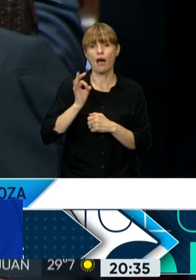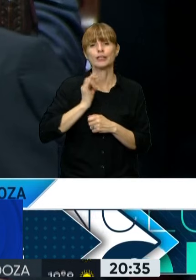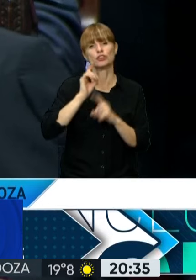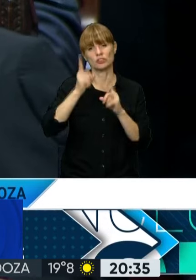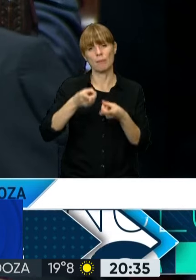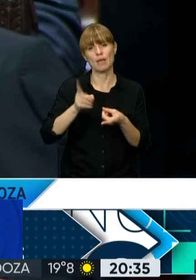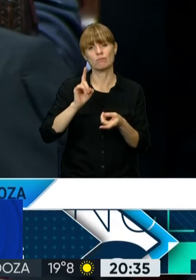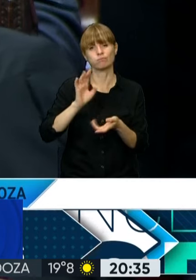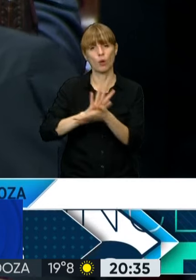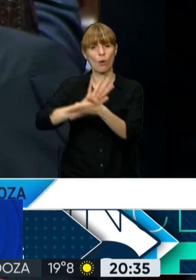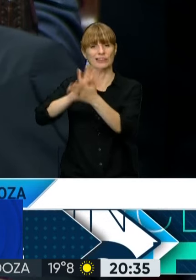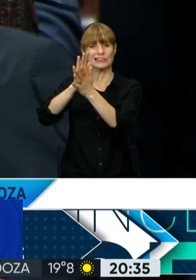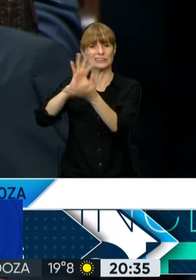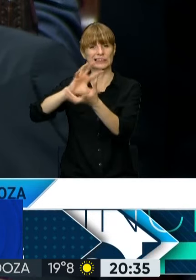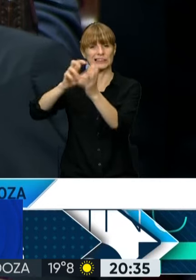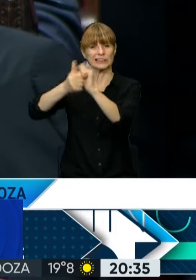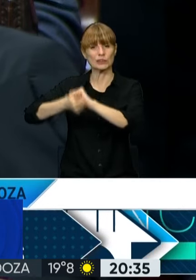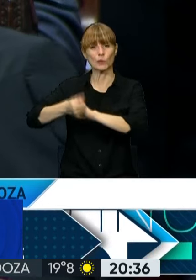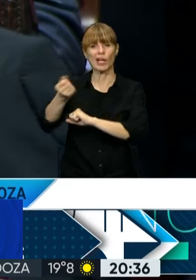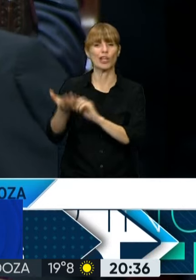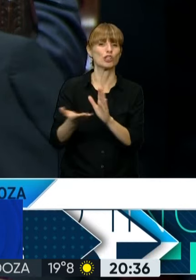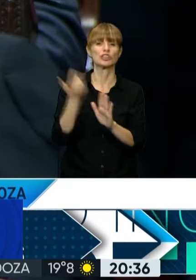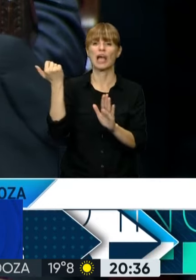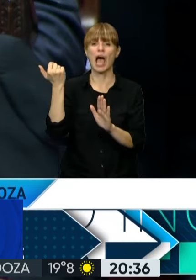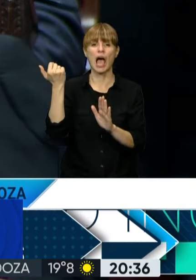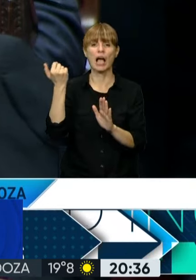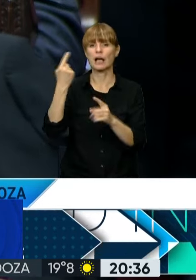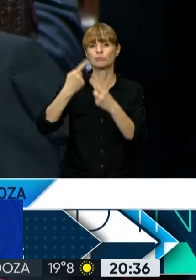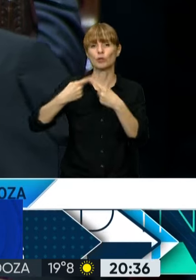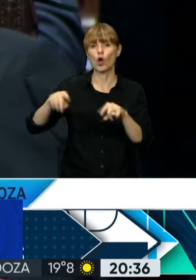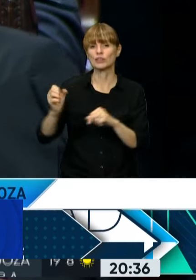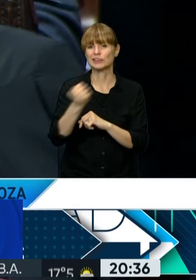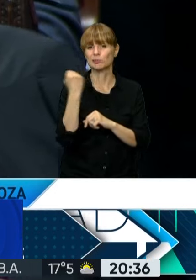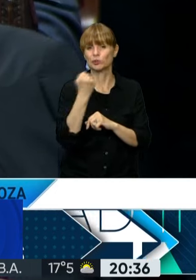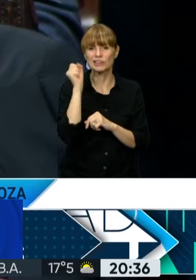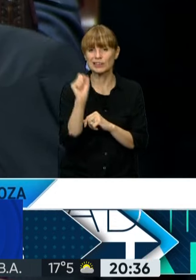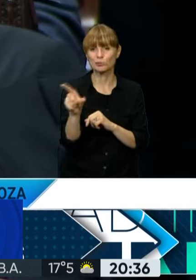también demonizado, les han quitado los privilegios. Aquí